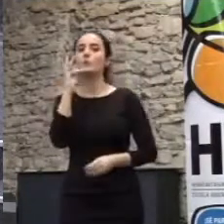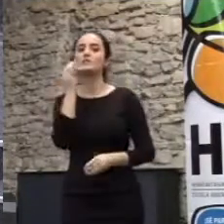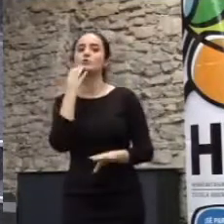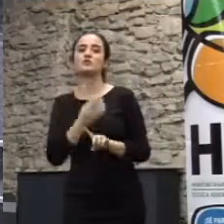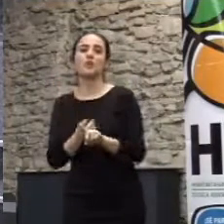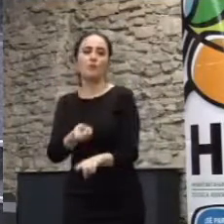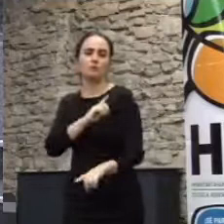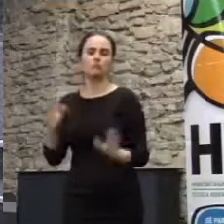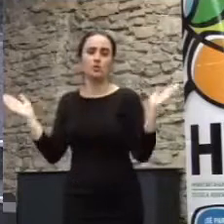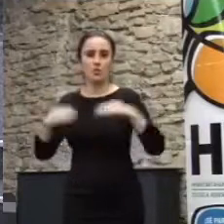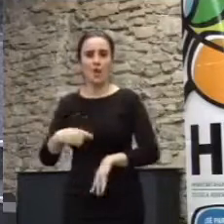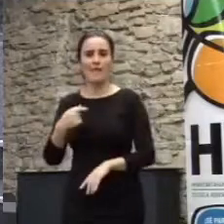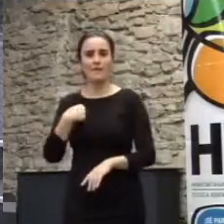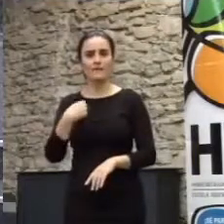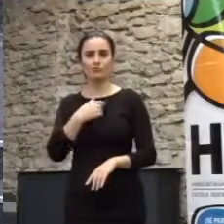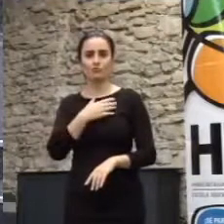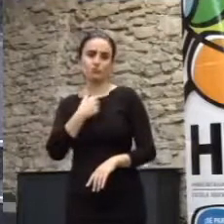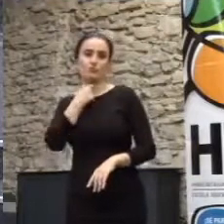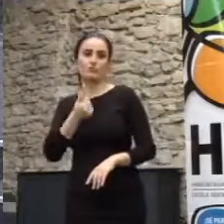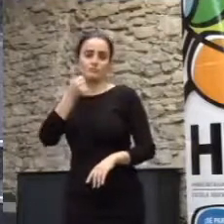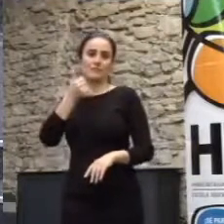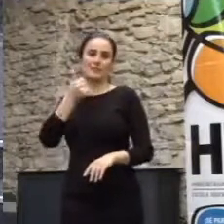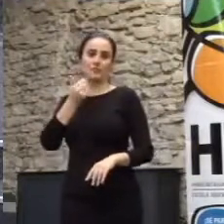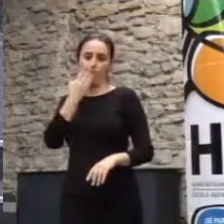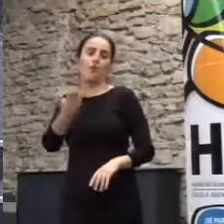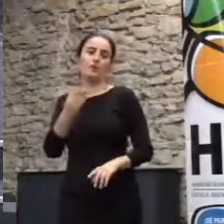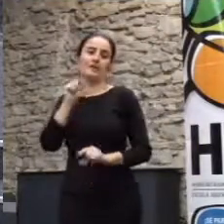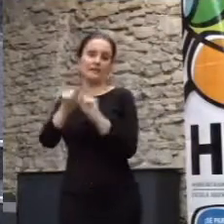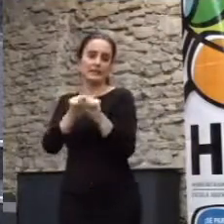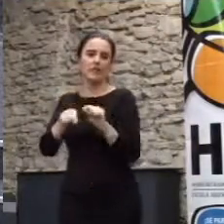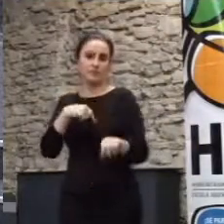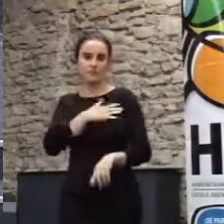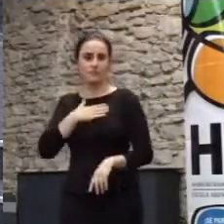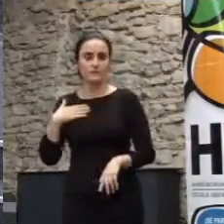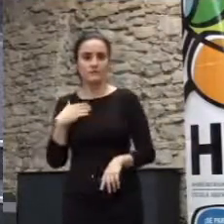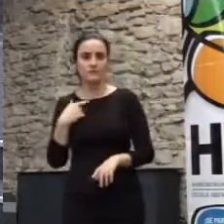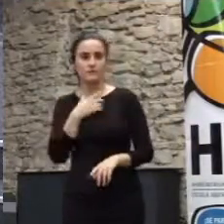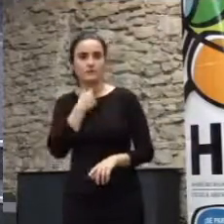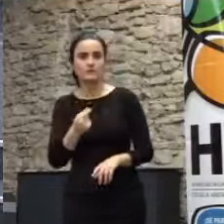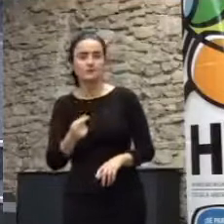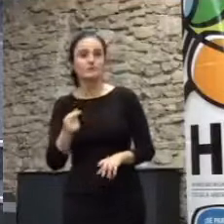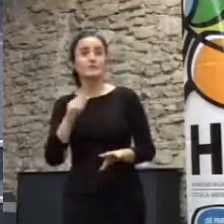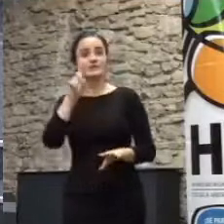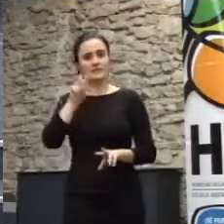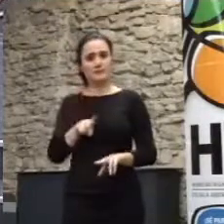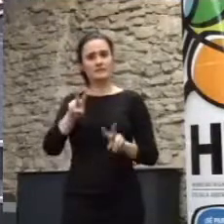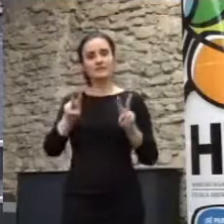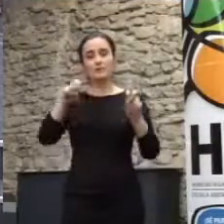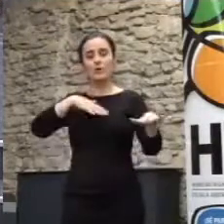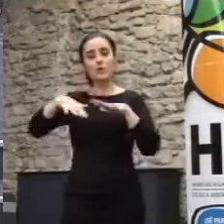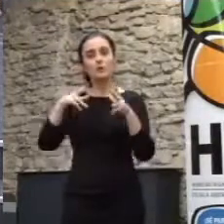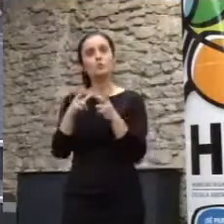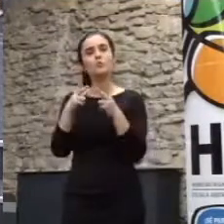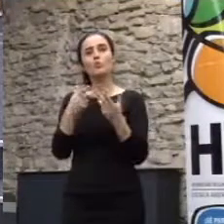Me gusta más la actitud crítica que la autocrítica. Y del movimiento popular, te aseguro que en Vitoria